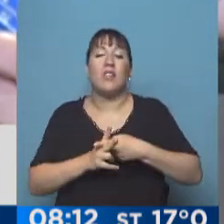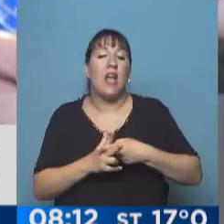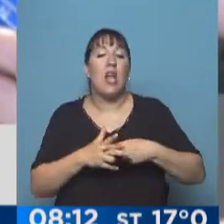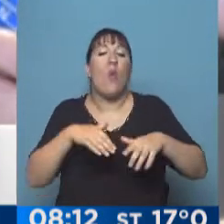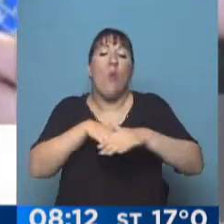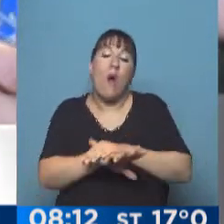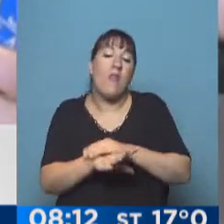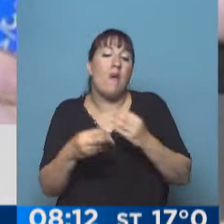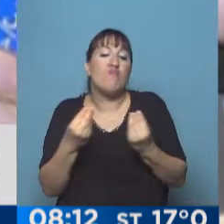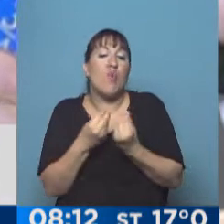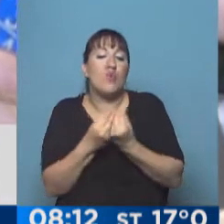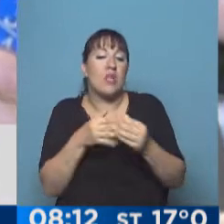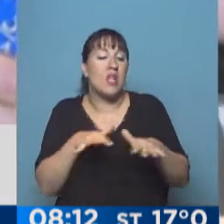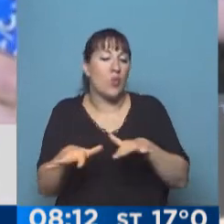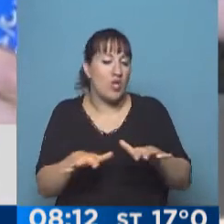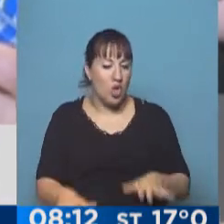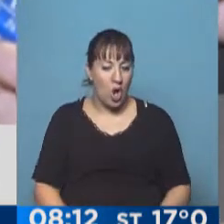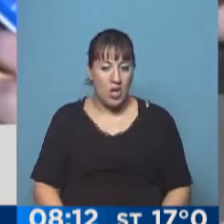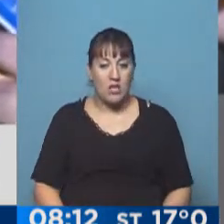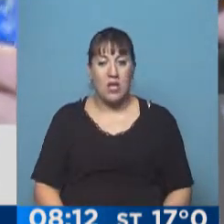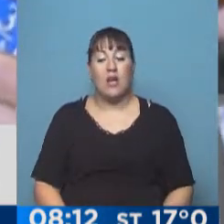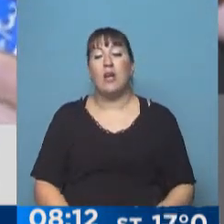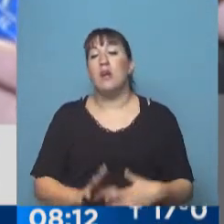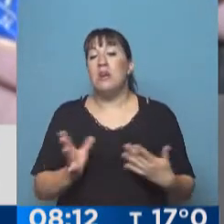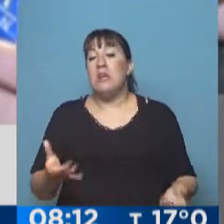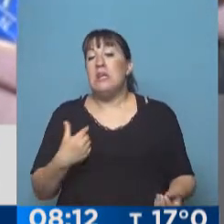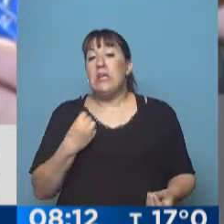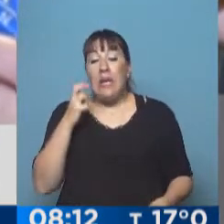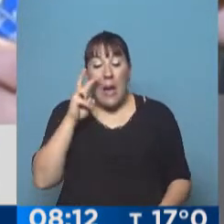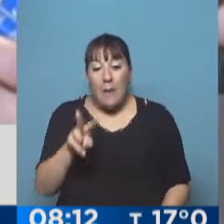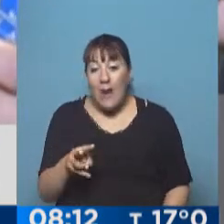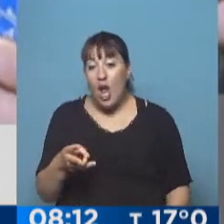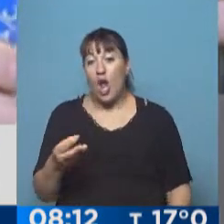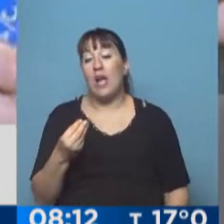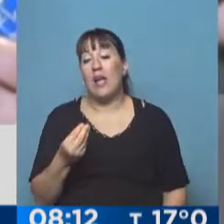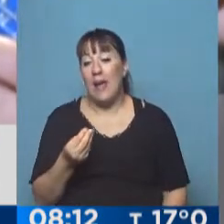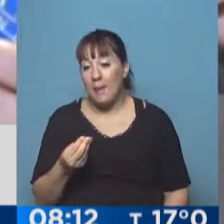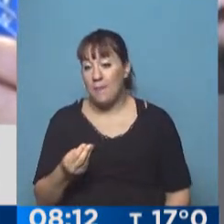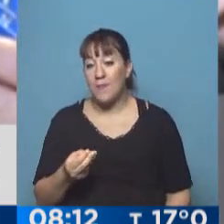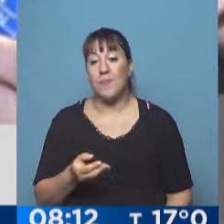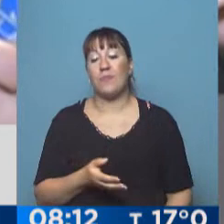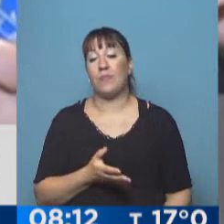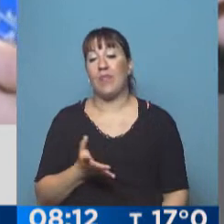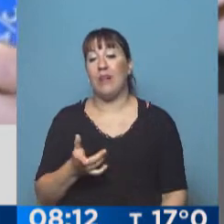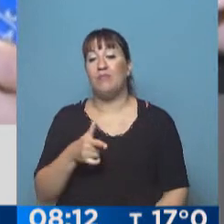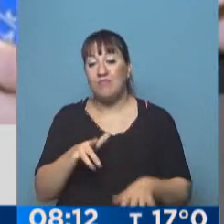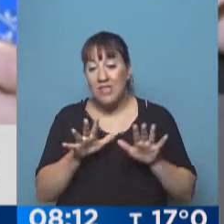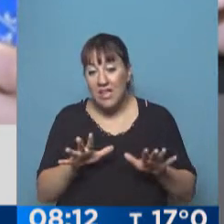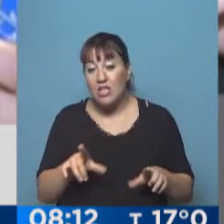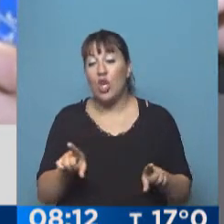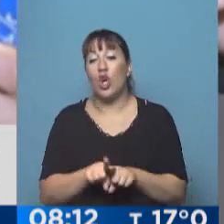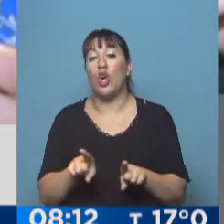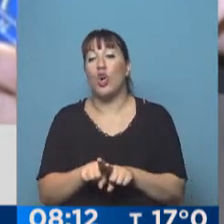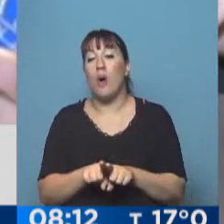guardan un montón de situaciones estamos en particular es bueno que lo que nosotros vemos es que de esta manera se le impide